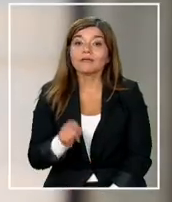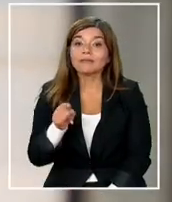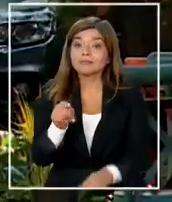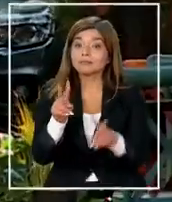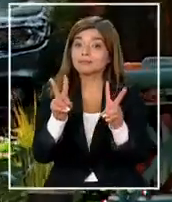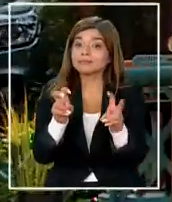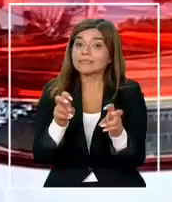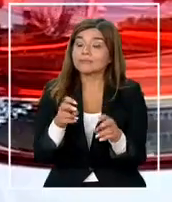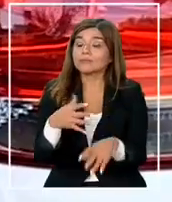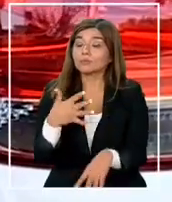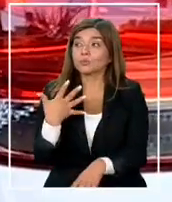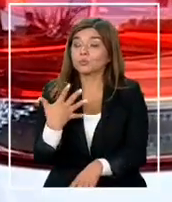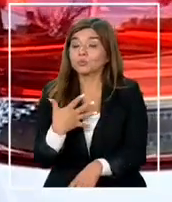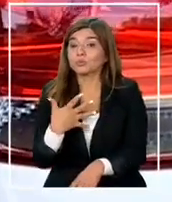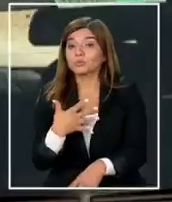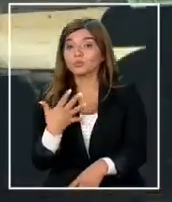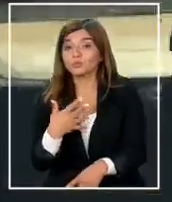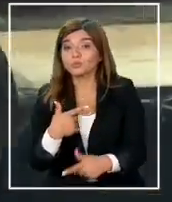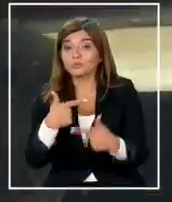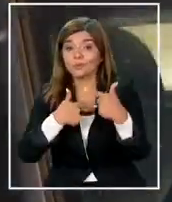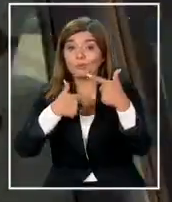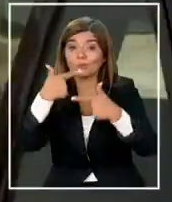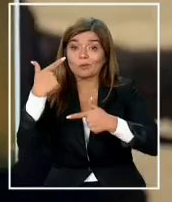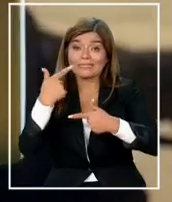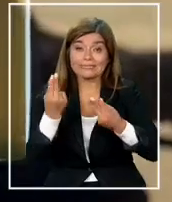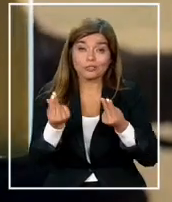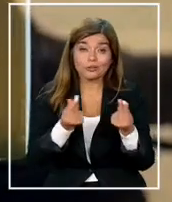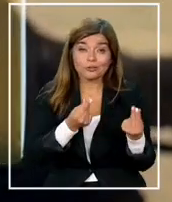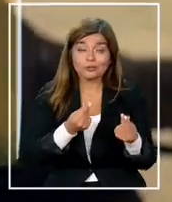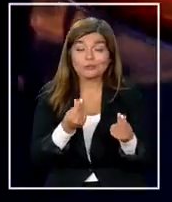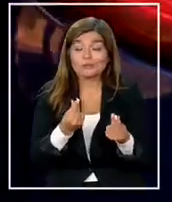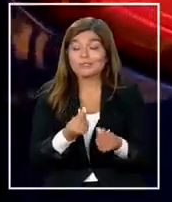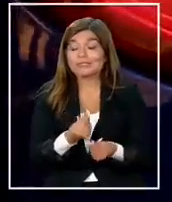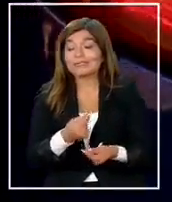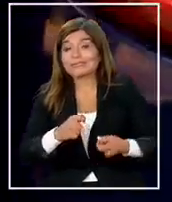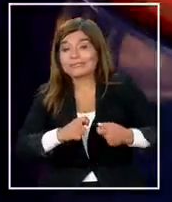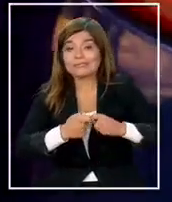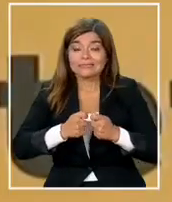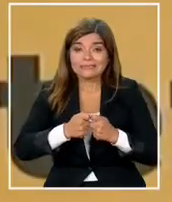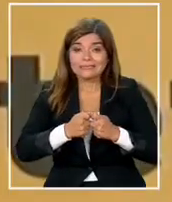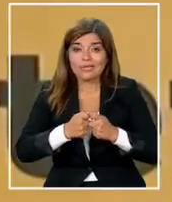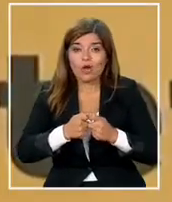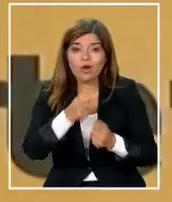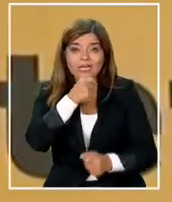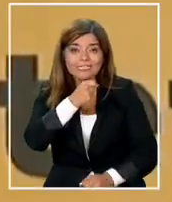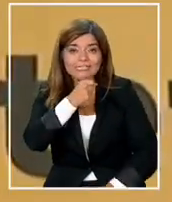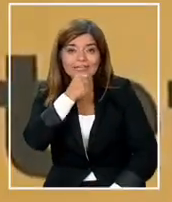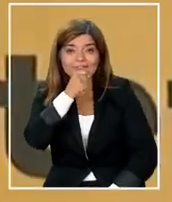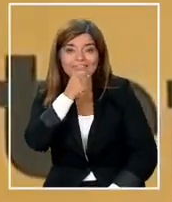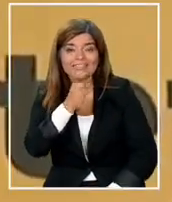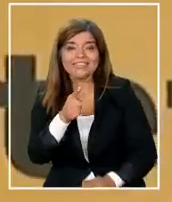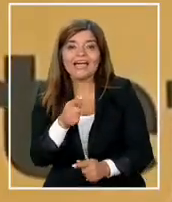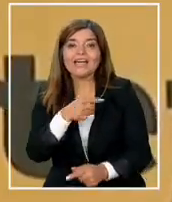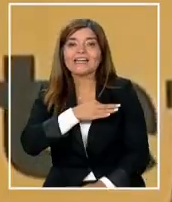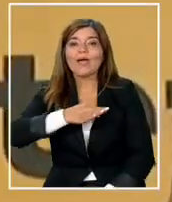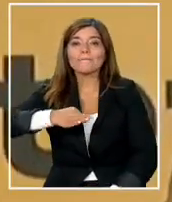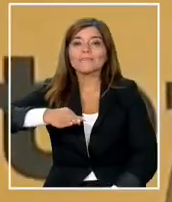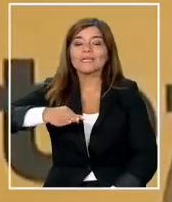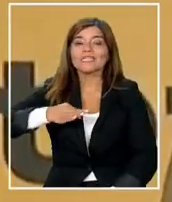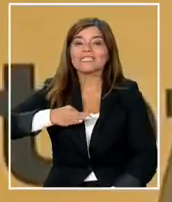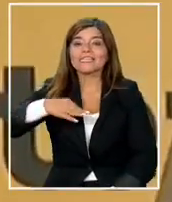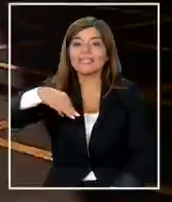Es un tema que generó un amplio debate político y económico. Fue en entrevista con Emol TV que la ministra del Medio Ambiente, Maisa